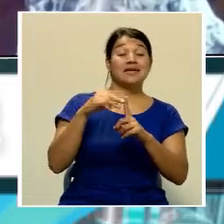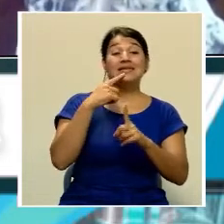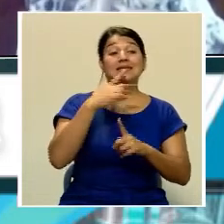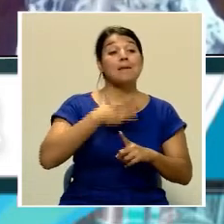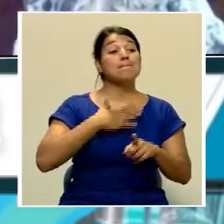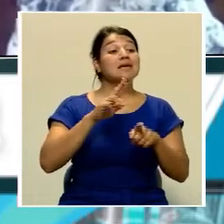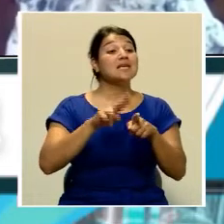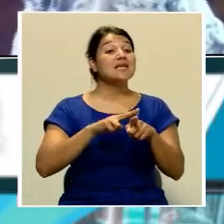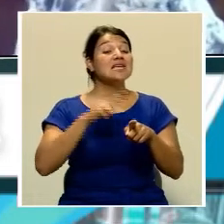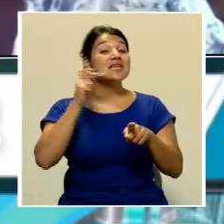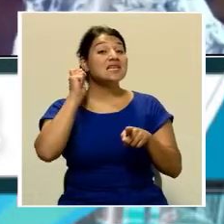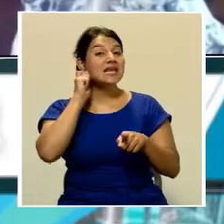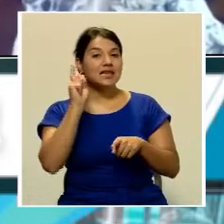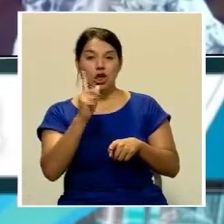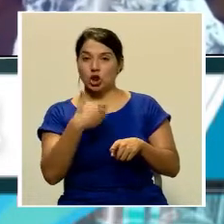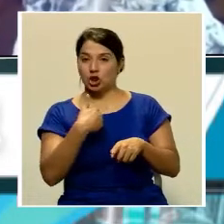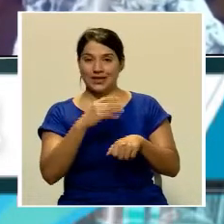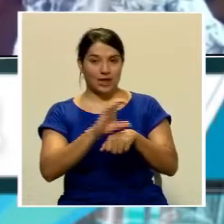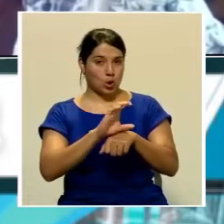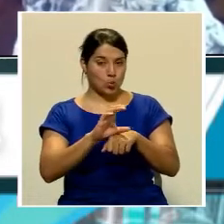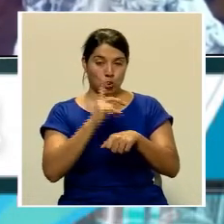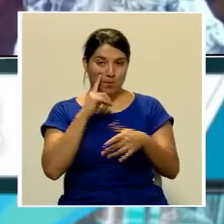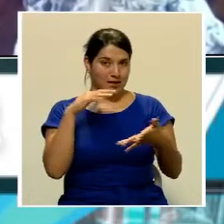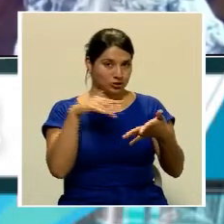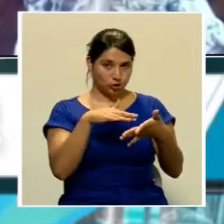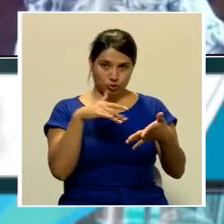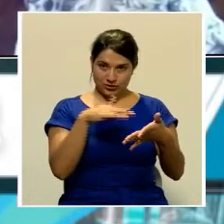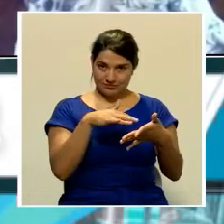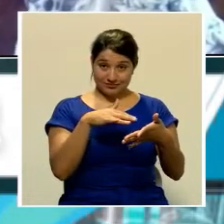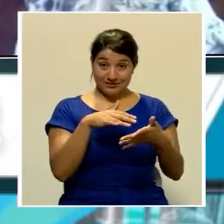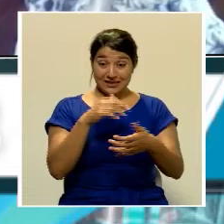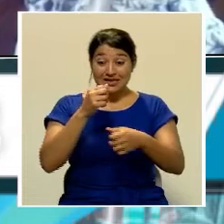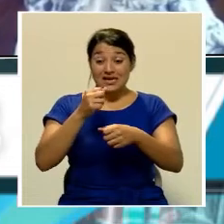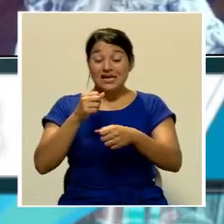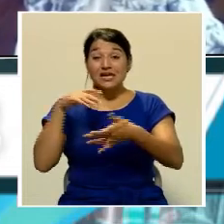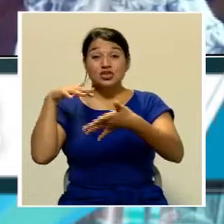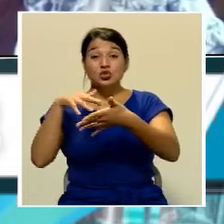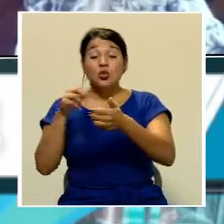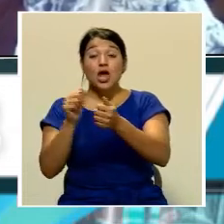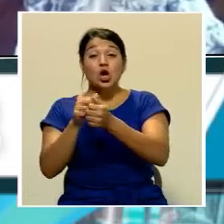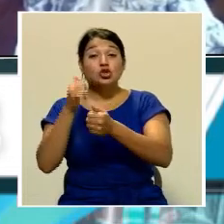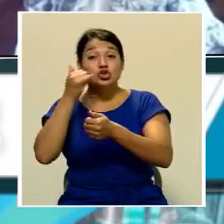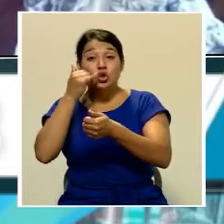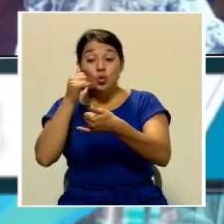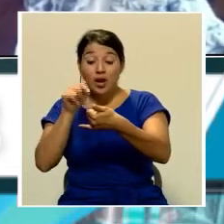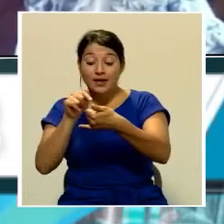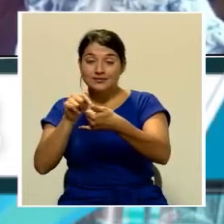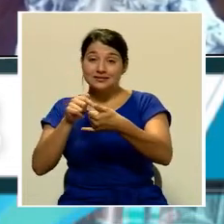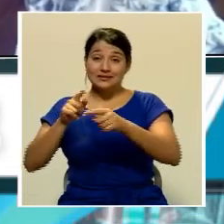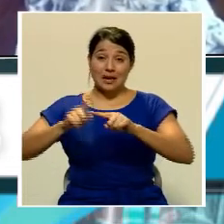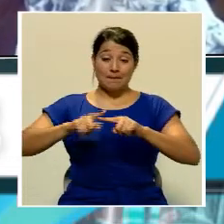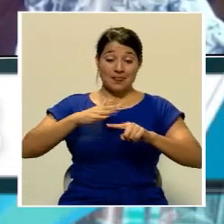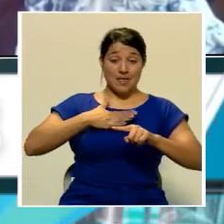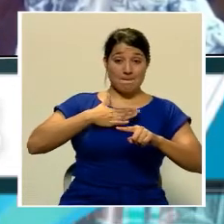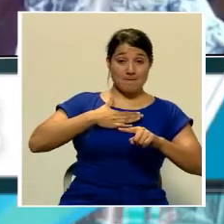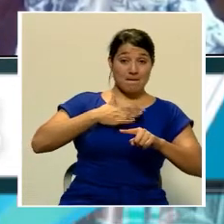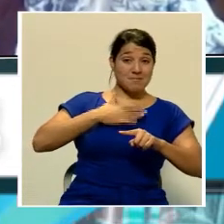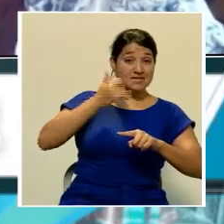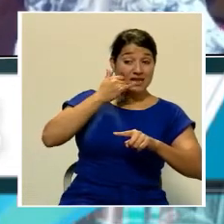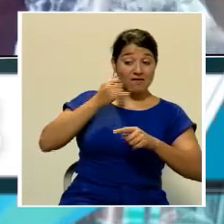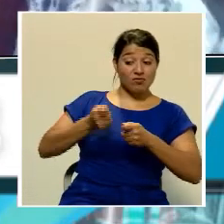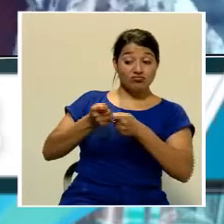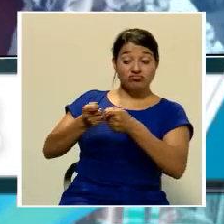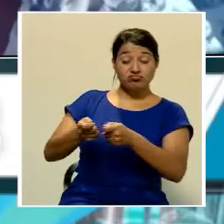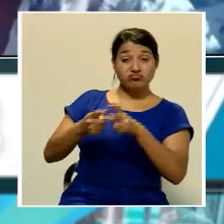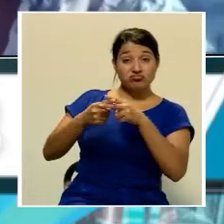tiene computadora para estudiar, trabaja con un celular y ella depende de mí y mis recursos son